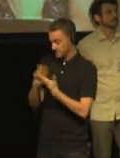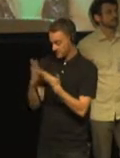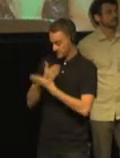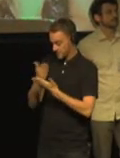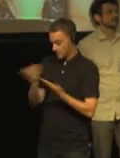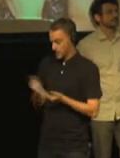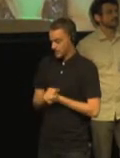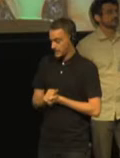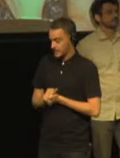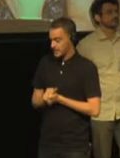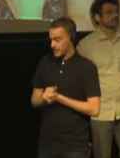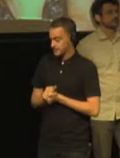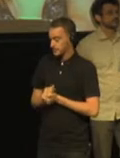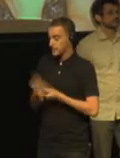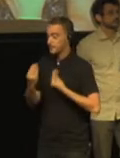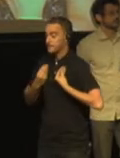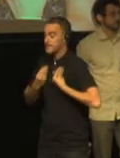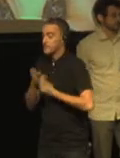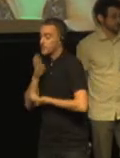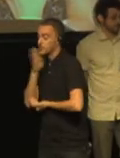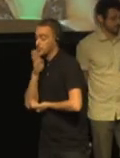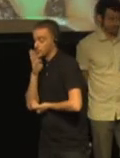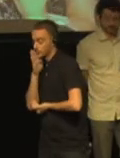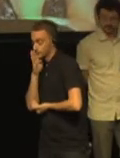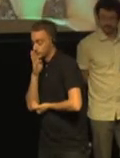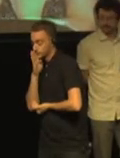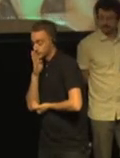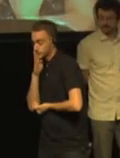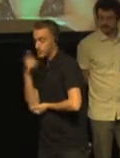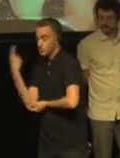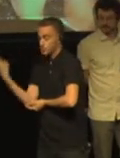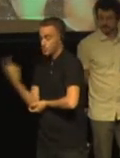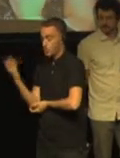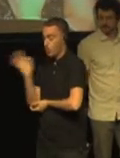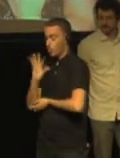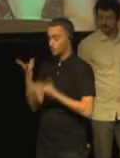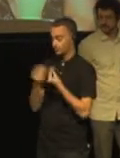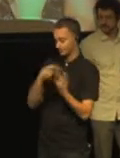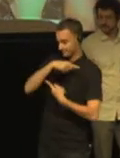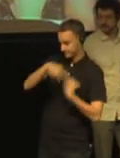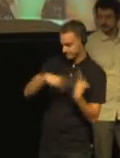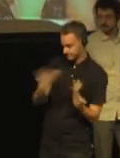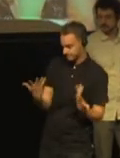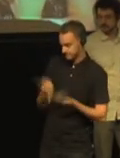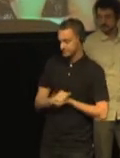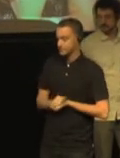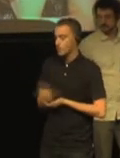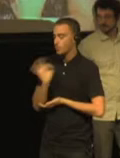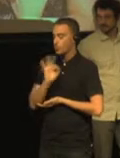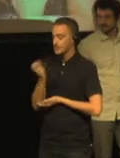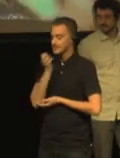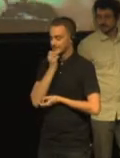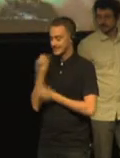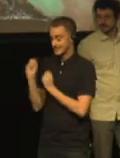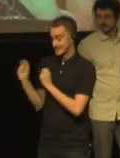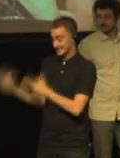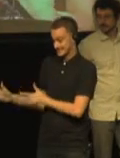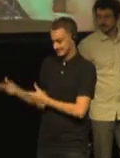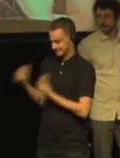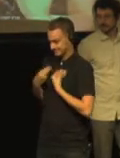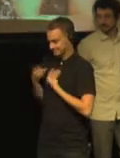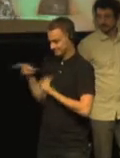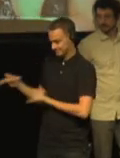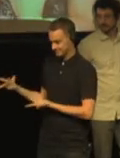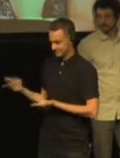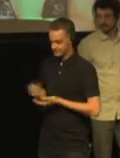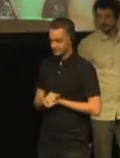trabajan o de dónde viven, si viven solas o si viven con sus familias o si viven en una residencia